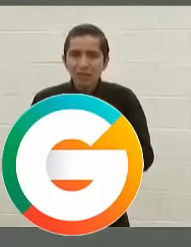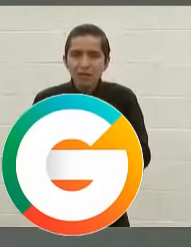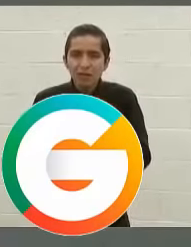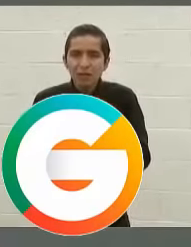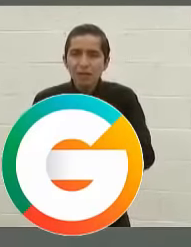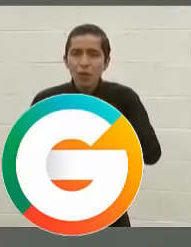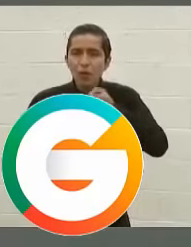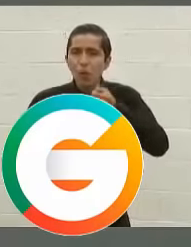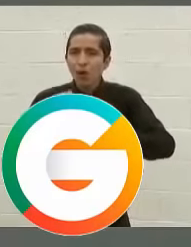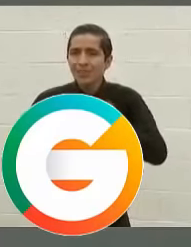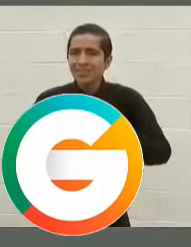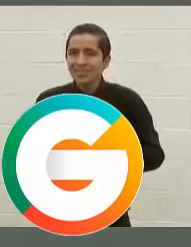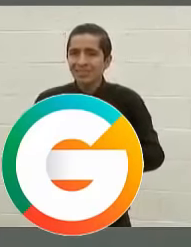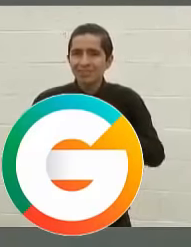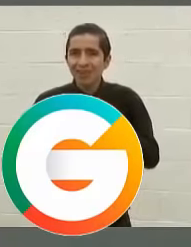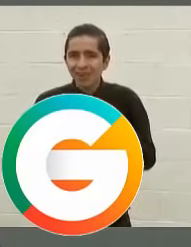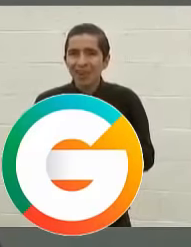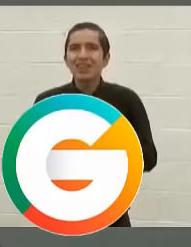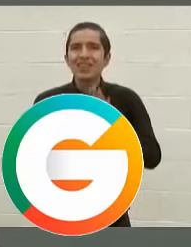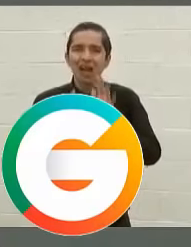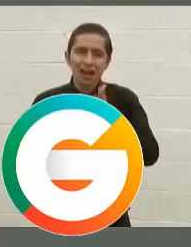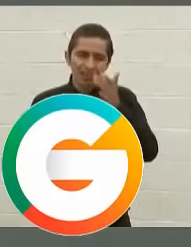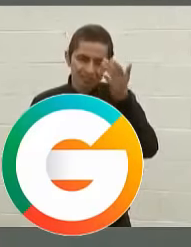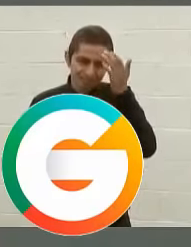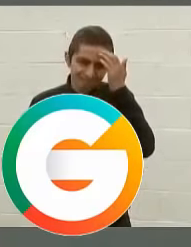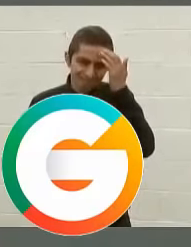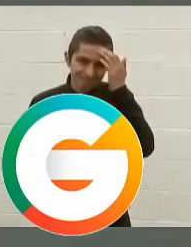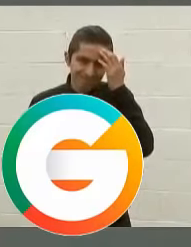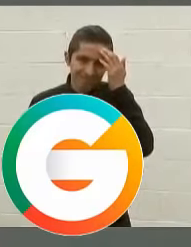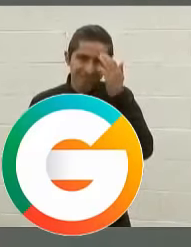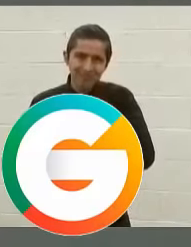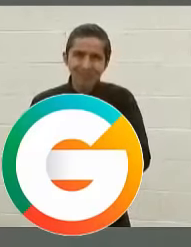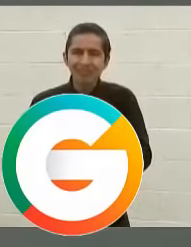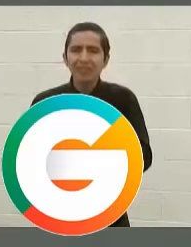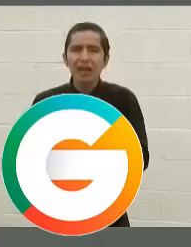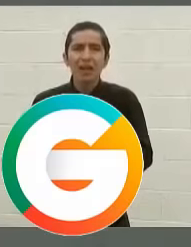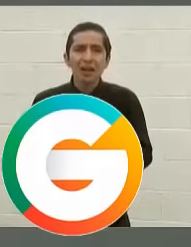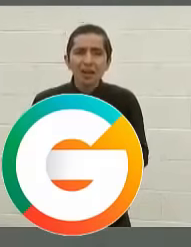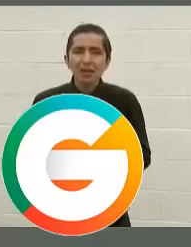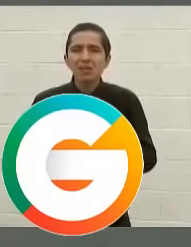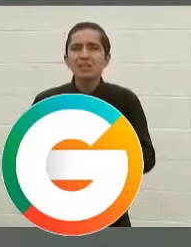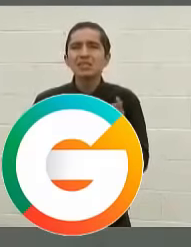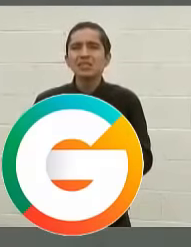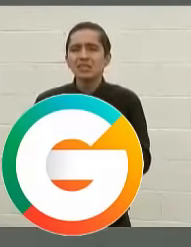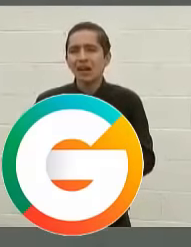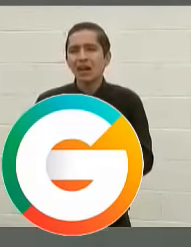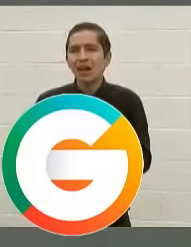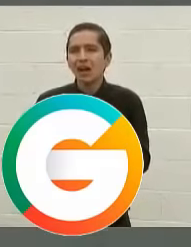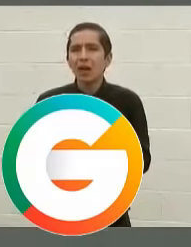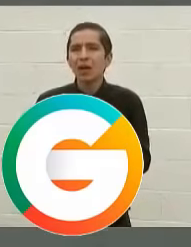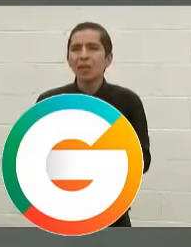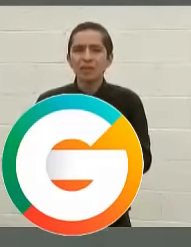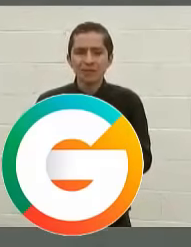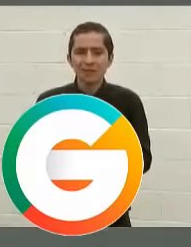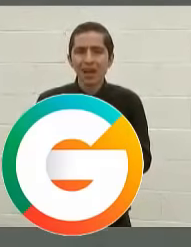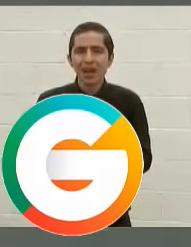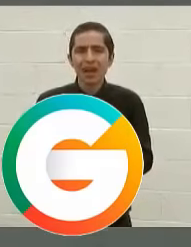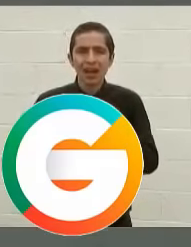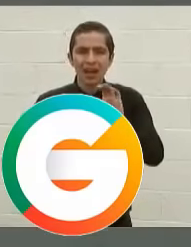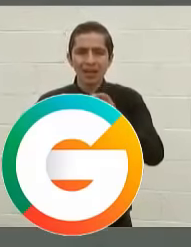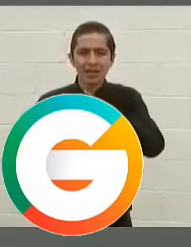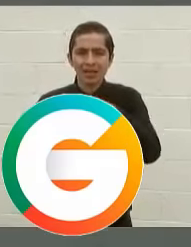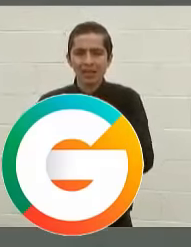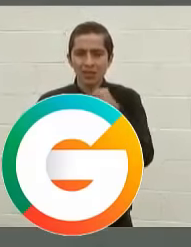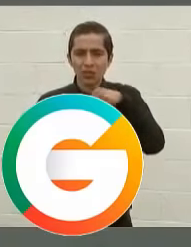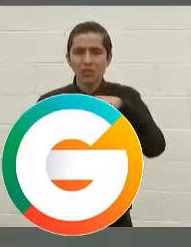del juez, según es ya conocido, es algún eventual acción del propio cártel Jalisco